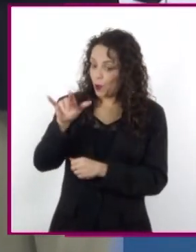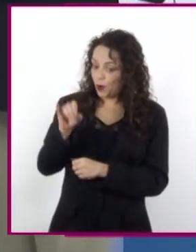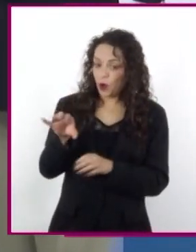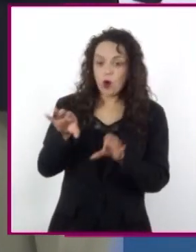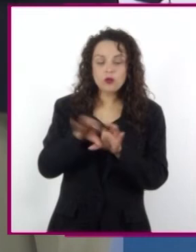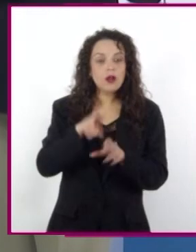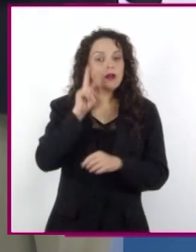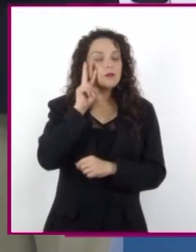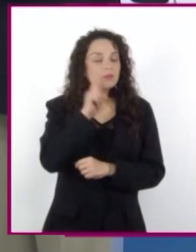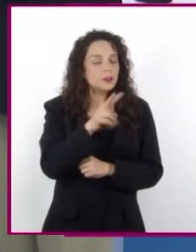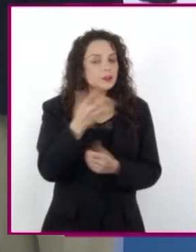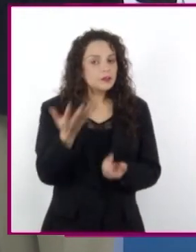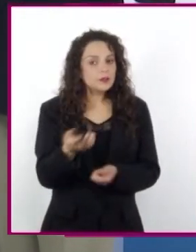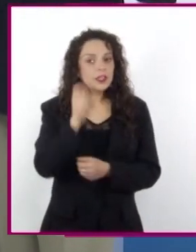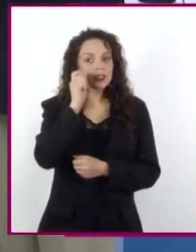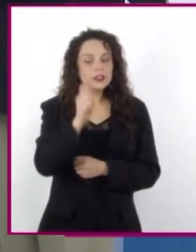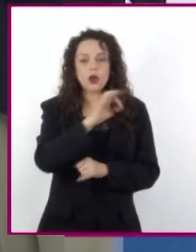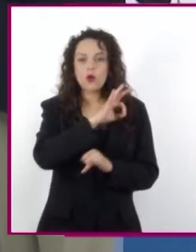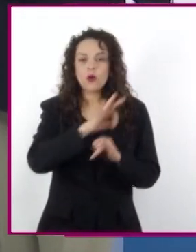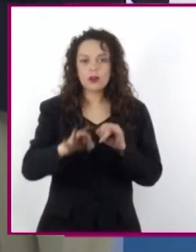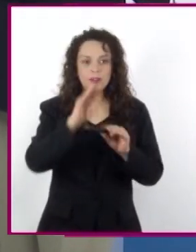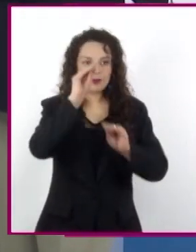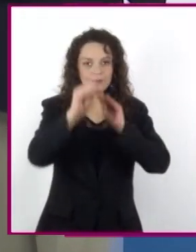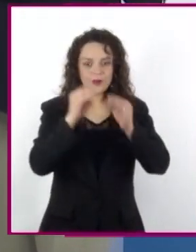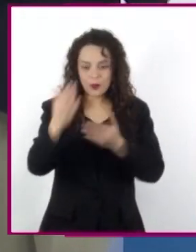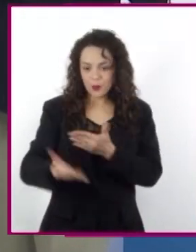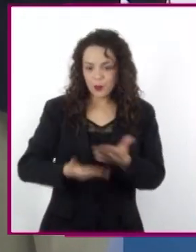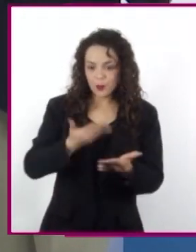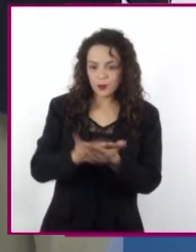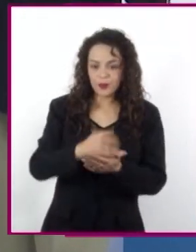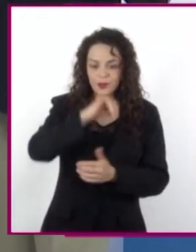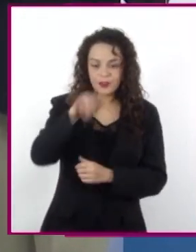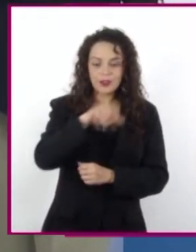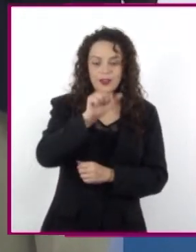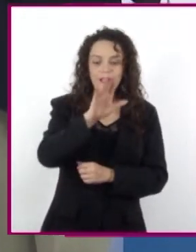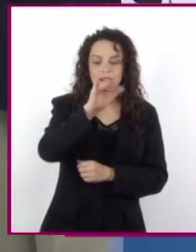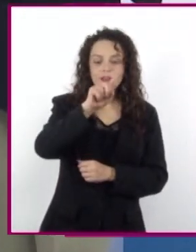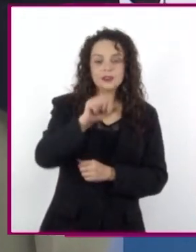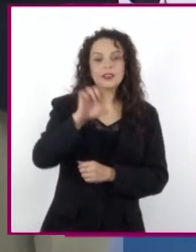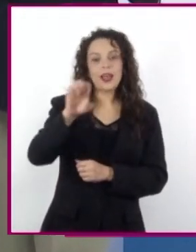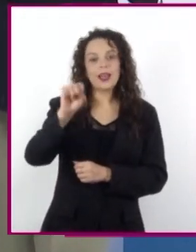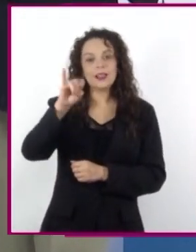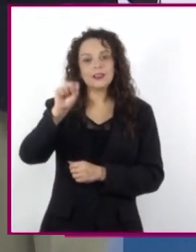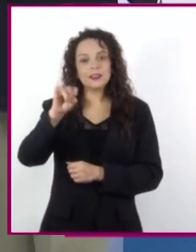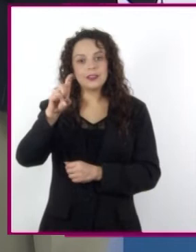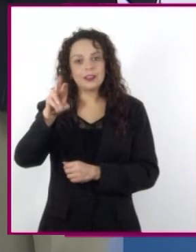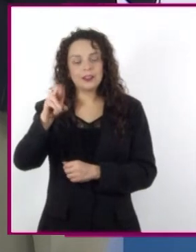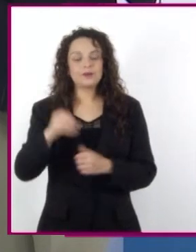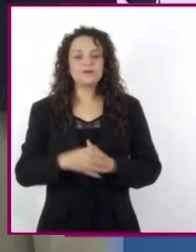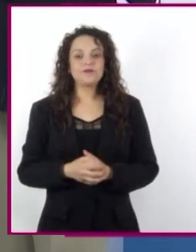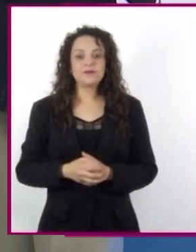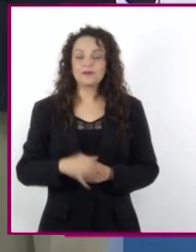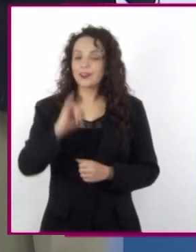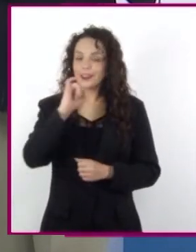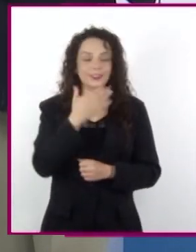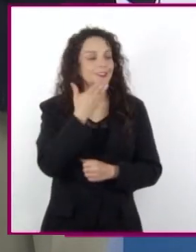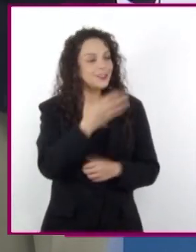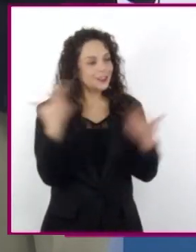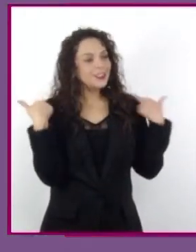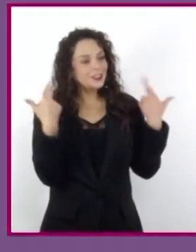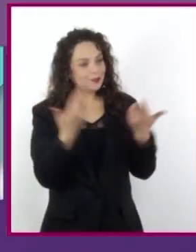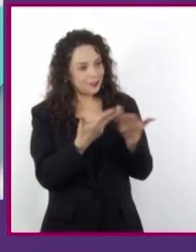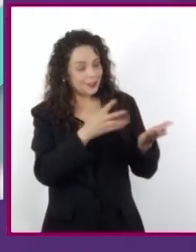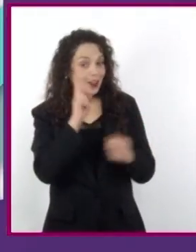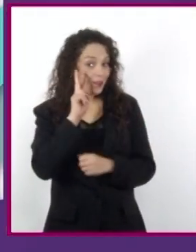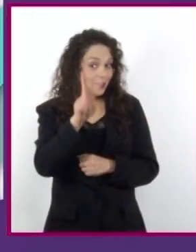si consideramos el último arreglo que nos propusieron Jacinta e Isidro? Me parece bien, maestra Miriam.